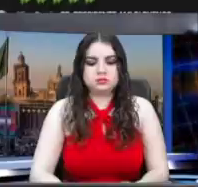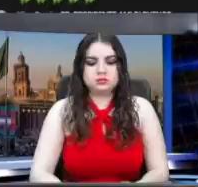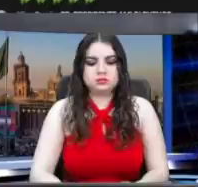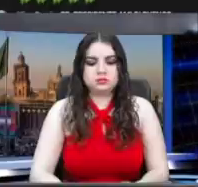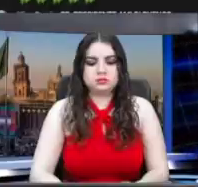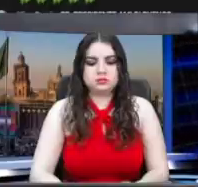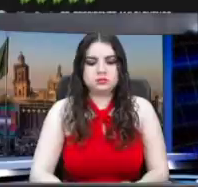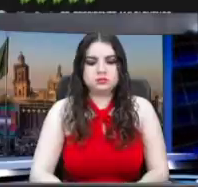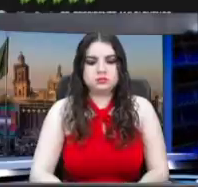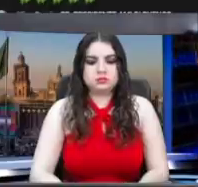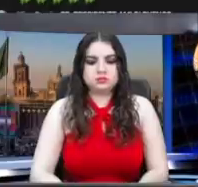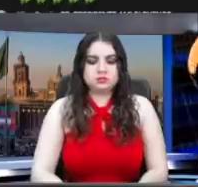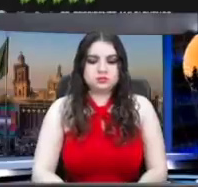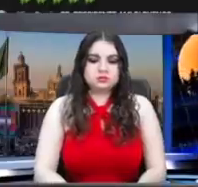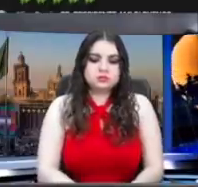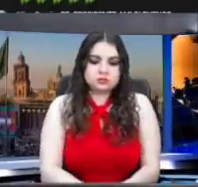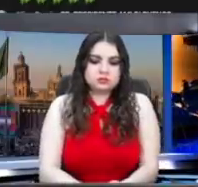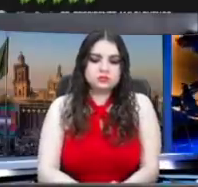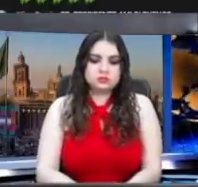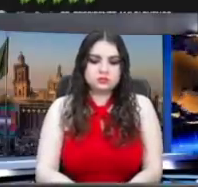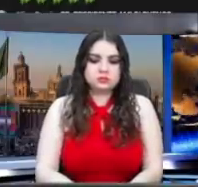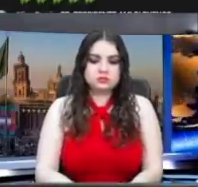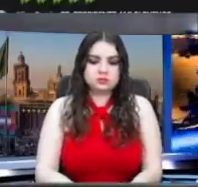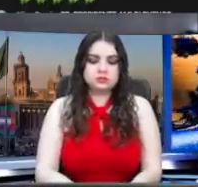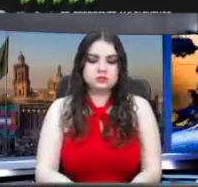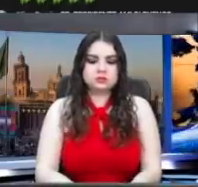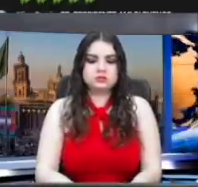yo diría por politiquería,